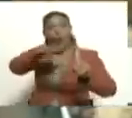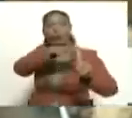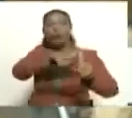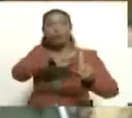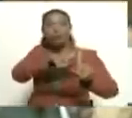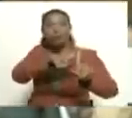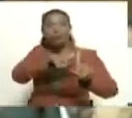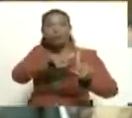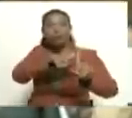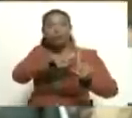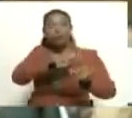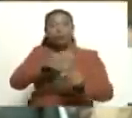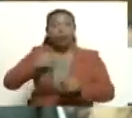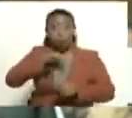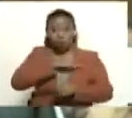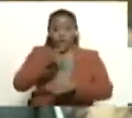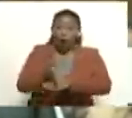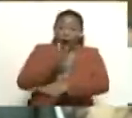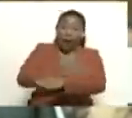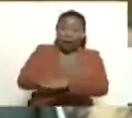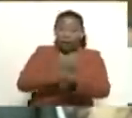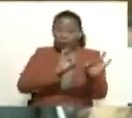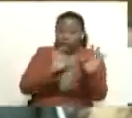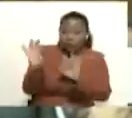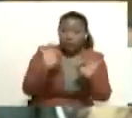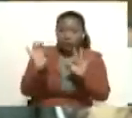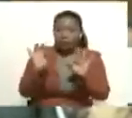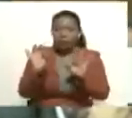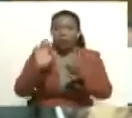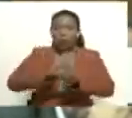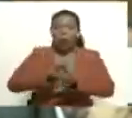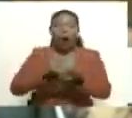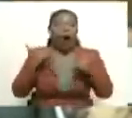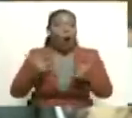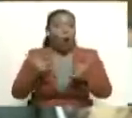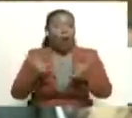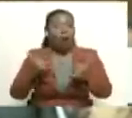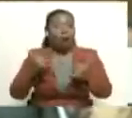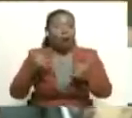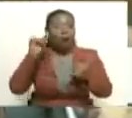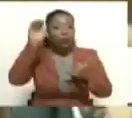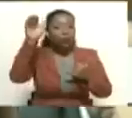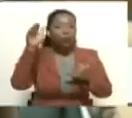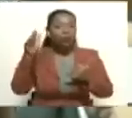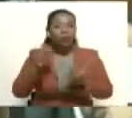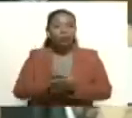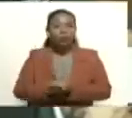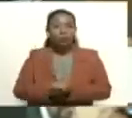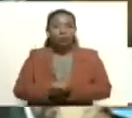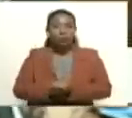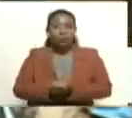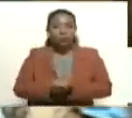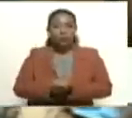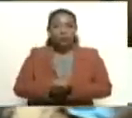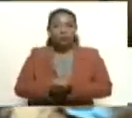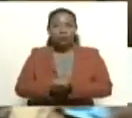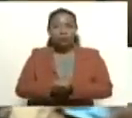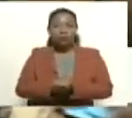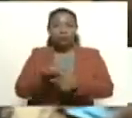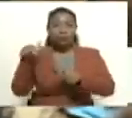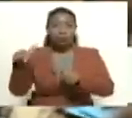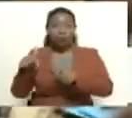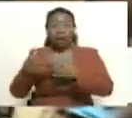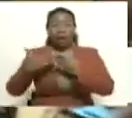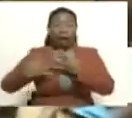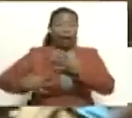Preparémonos nosotros, porque ahora lo que procede es que nos pongamos las botas de campaña para esta marcha larga